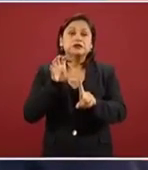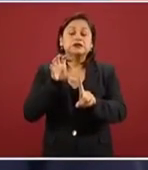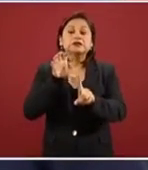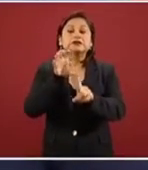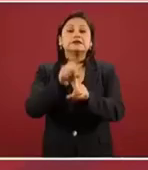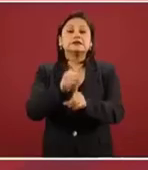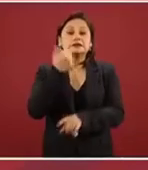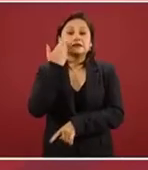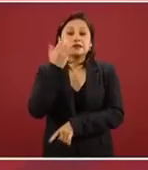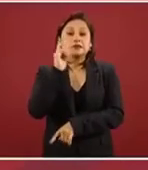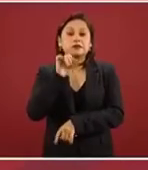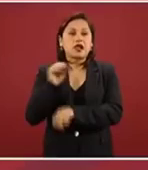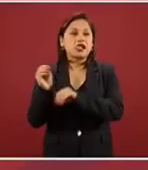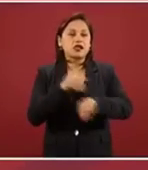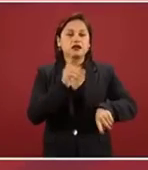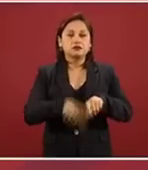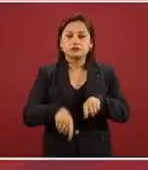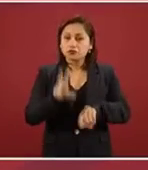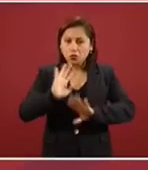México es